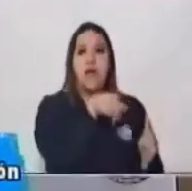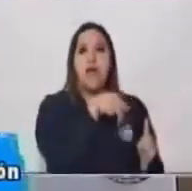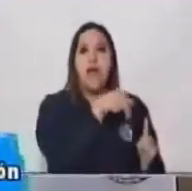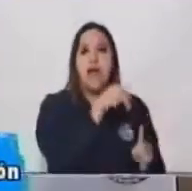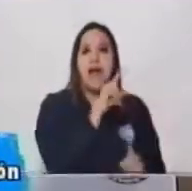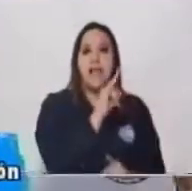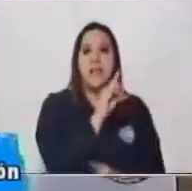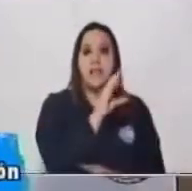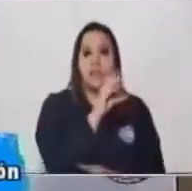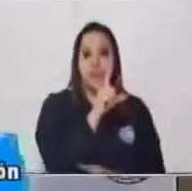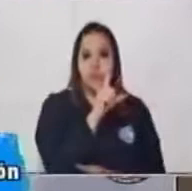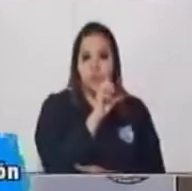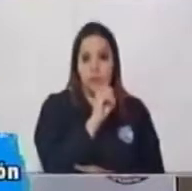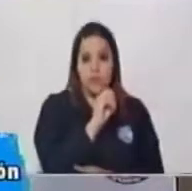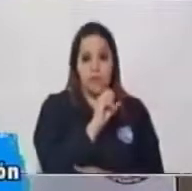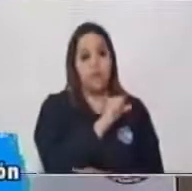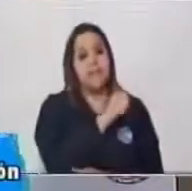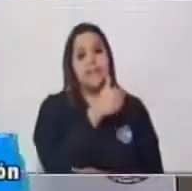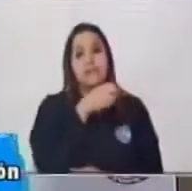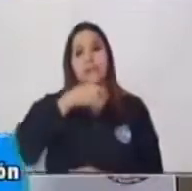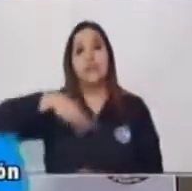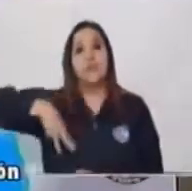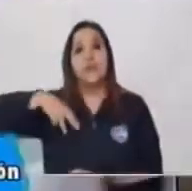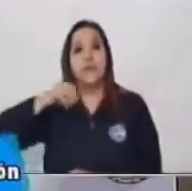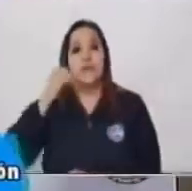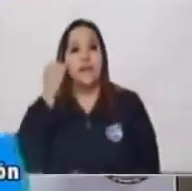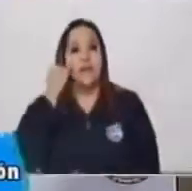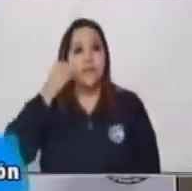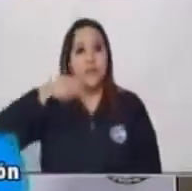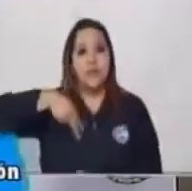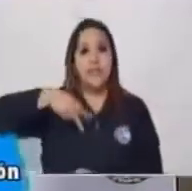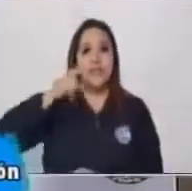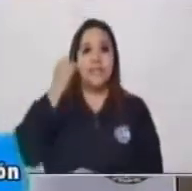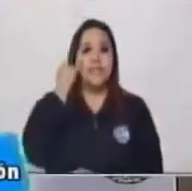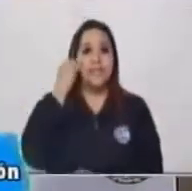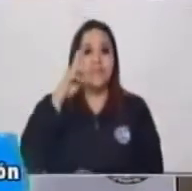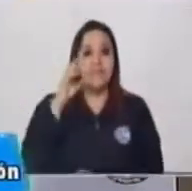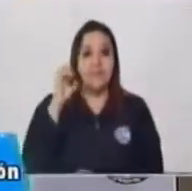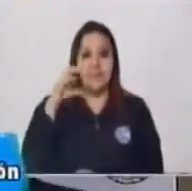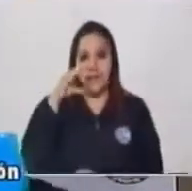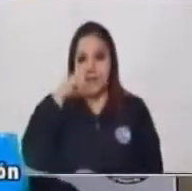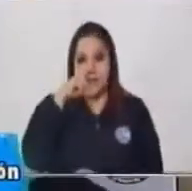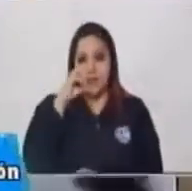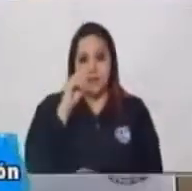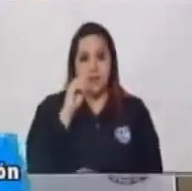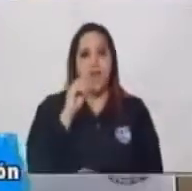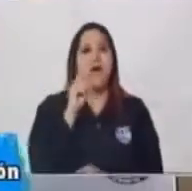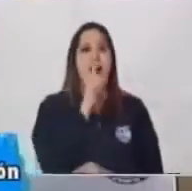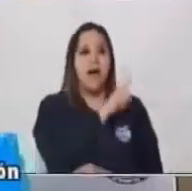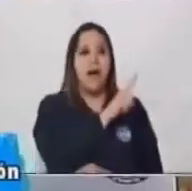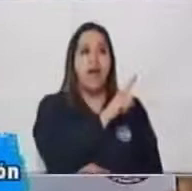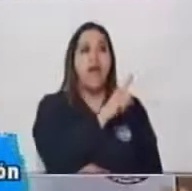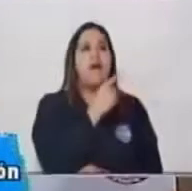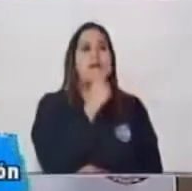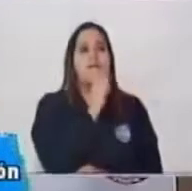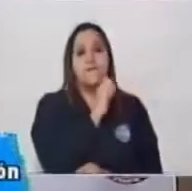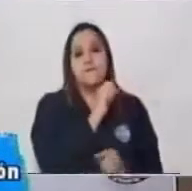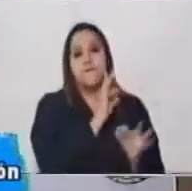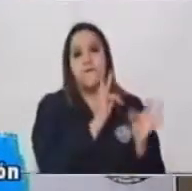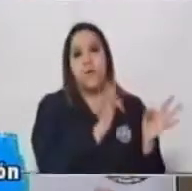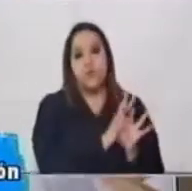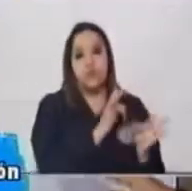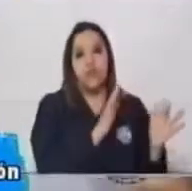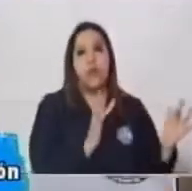indirecto utiliza una palabra de enlace para que le sirva de puente para unirse. En el modificador directo veamos un